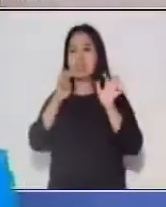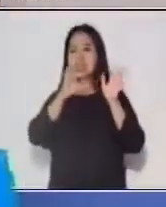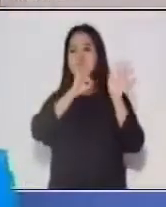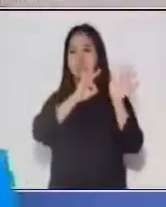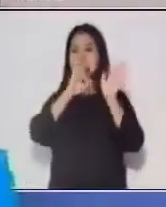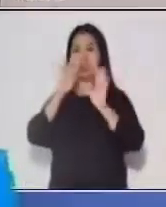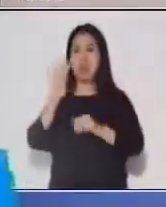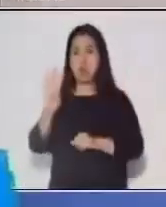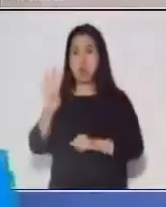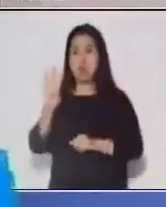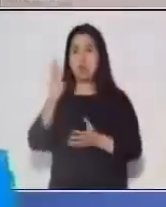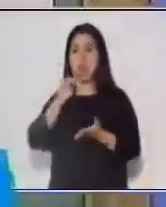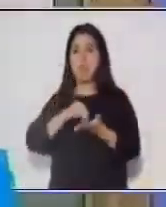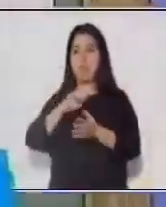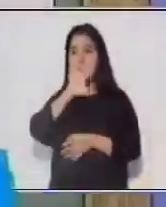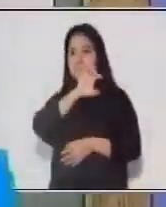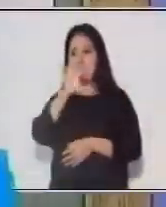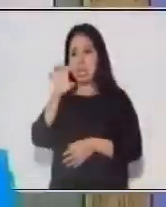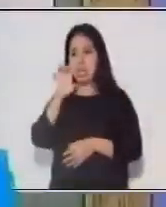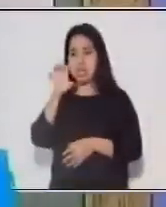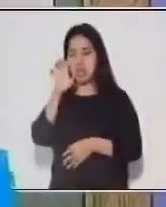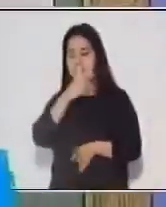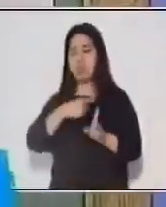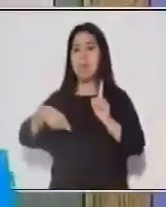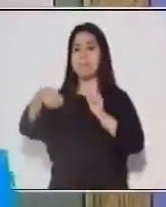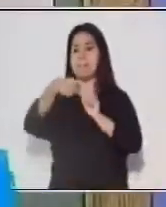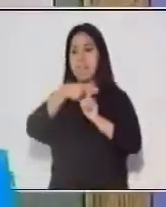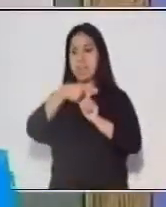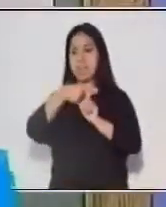384.500 más